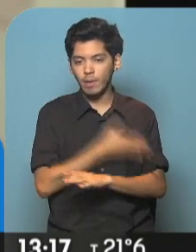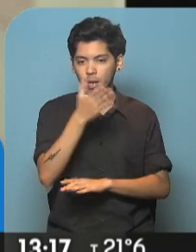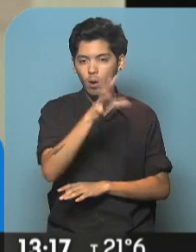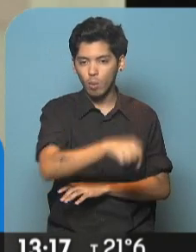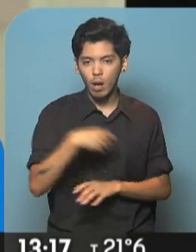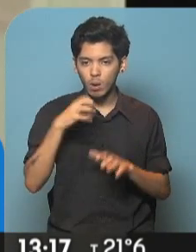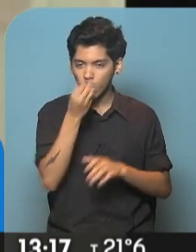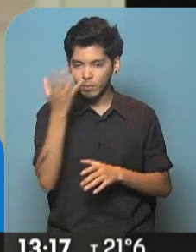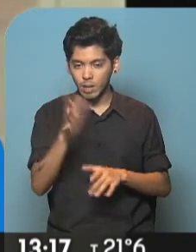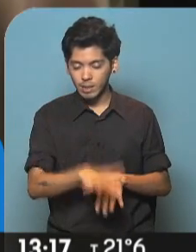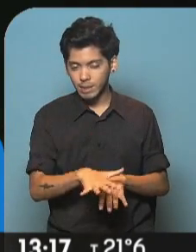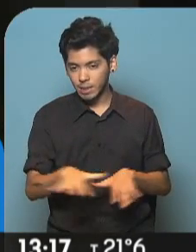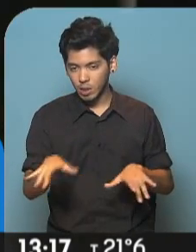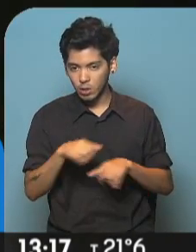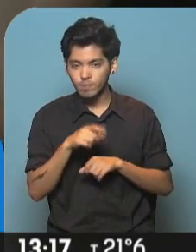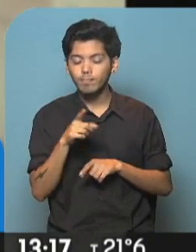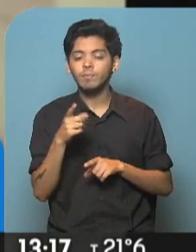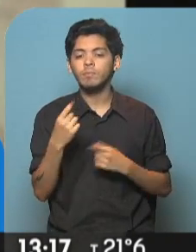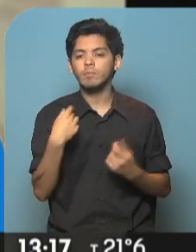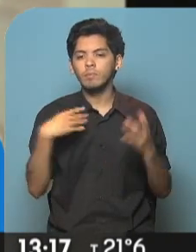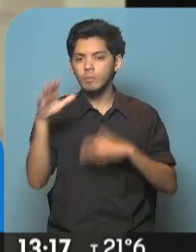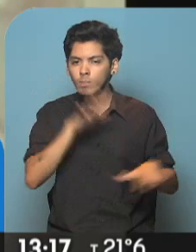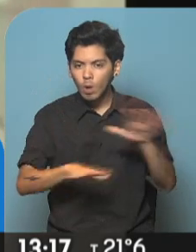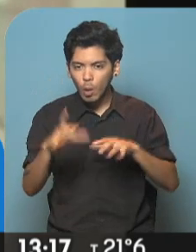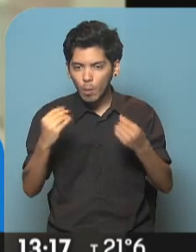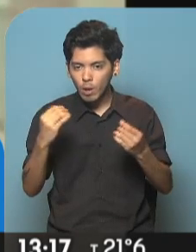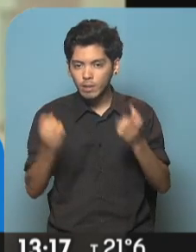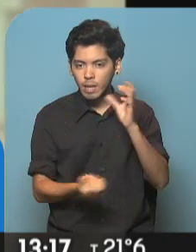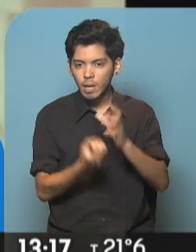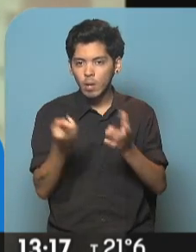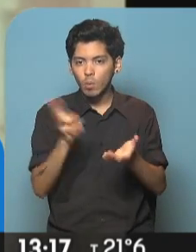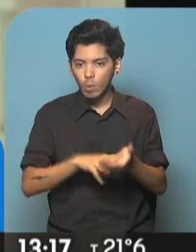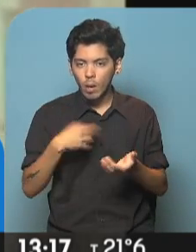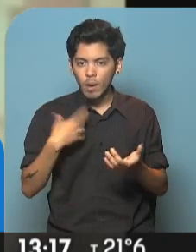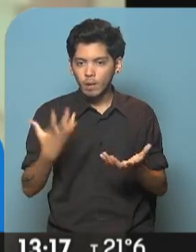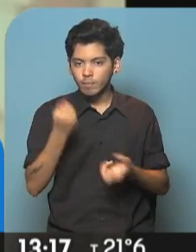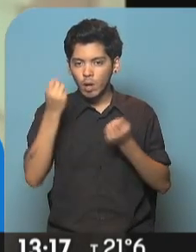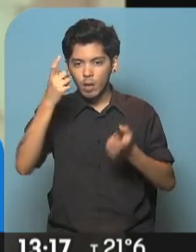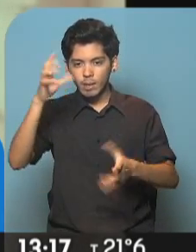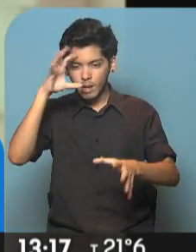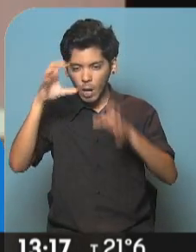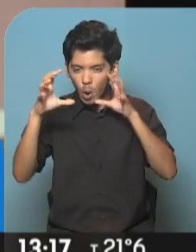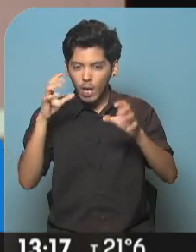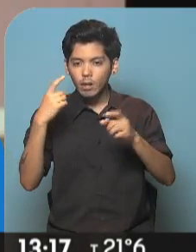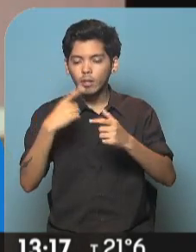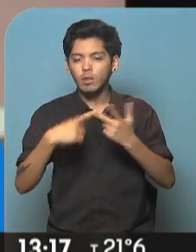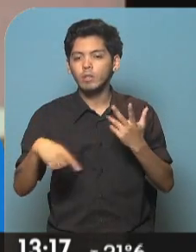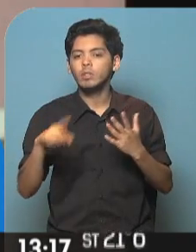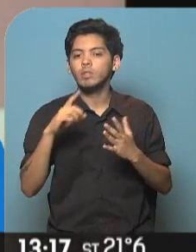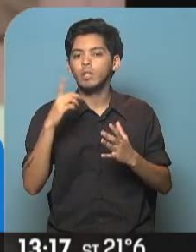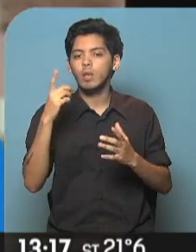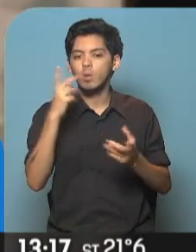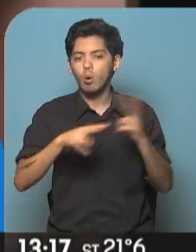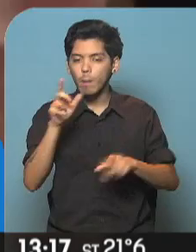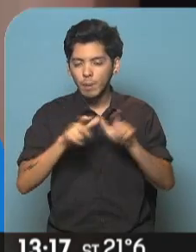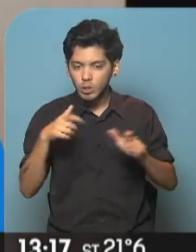presente. Conmueven las piezas de este rompecabezas fílmico que es muy, pero muy interesante.